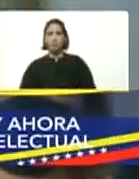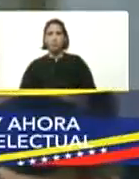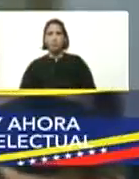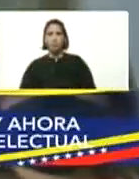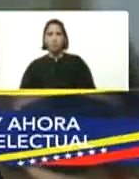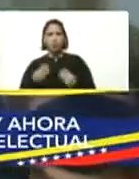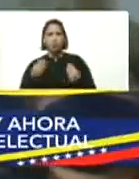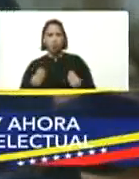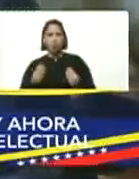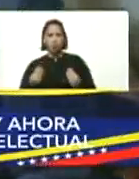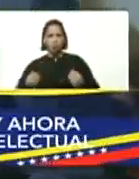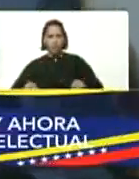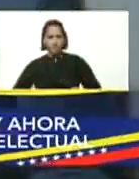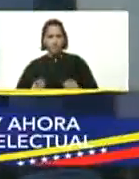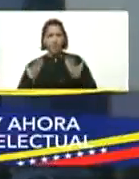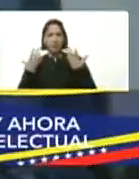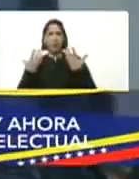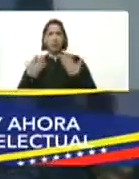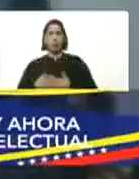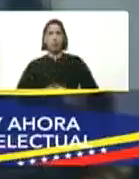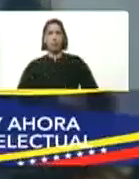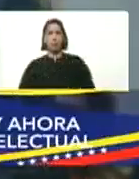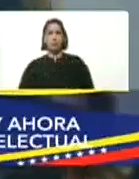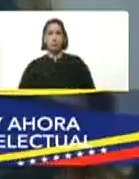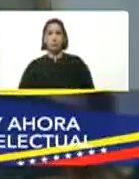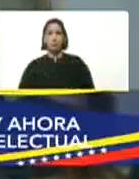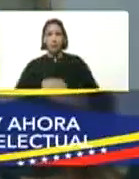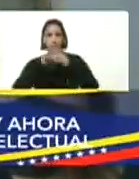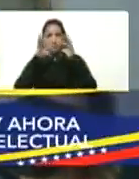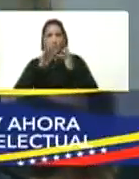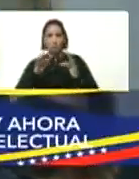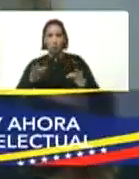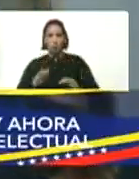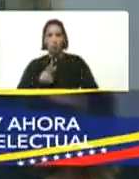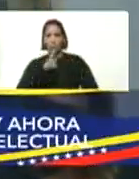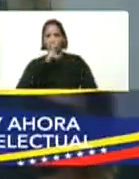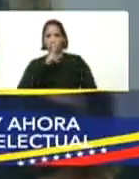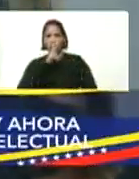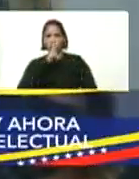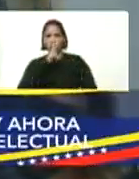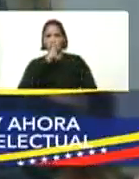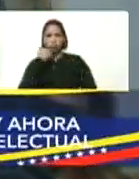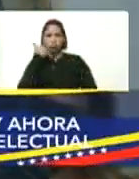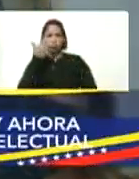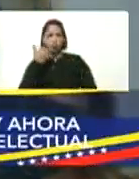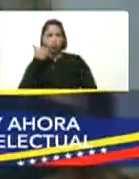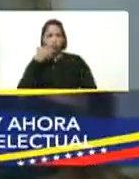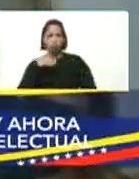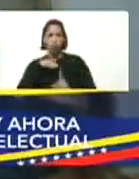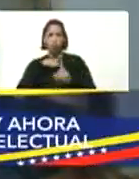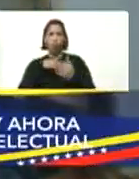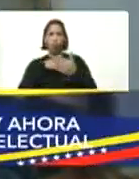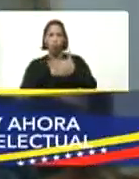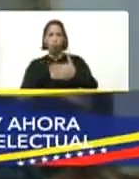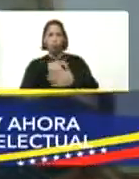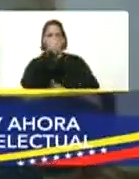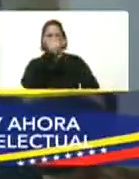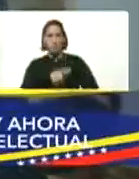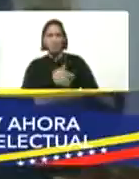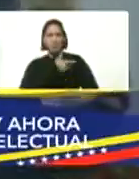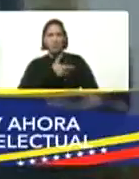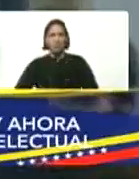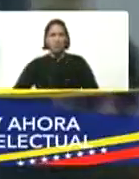cómo se han expresado en esa forma tan grosera hacia su persona y la del presidente Chávez